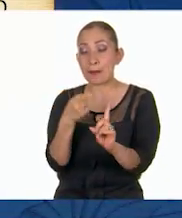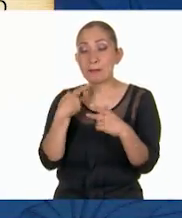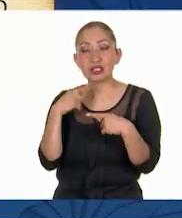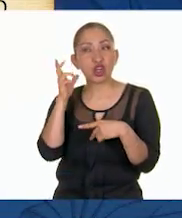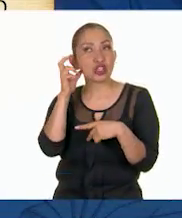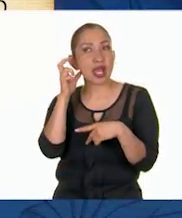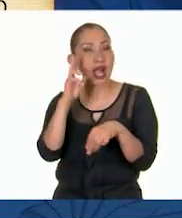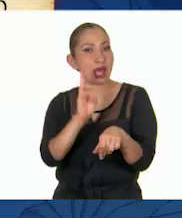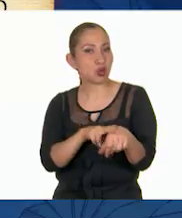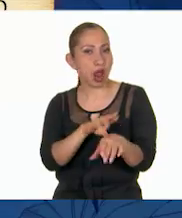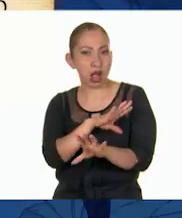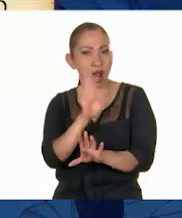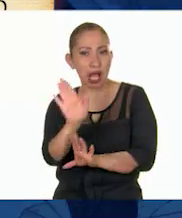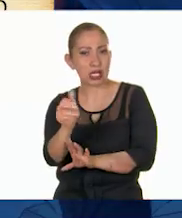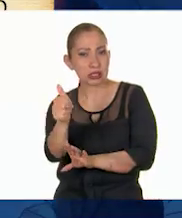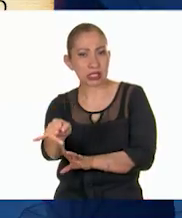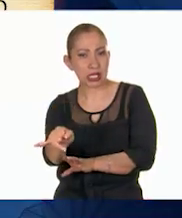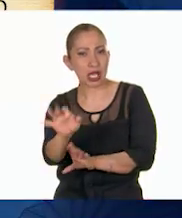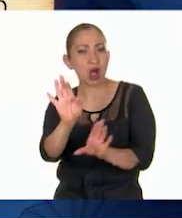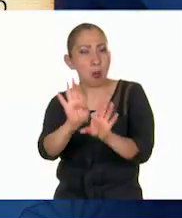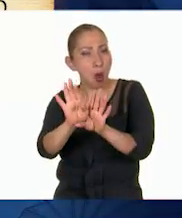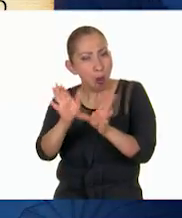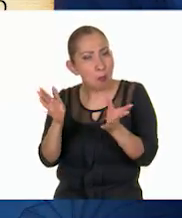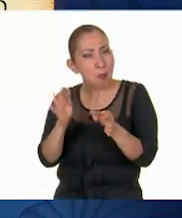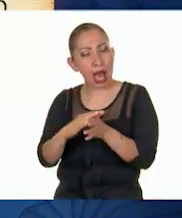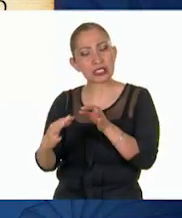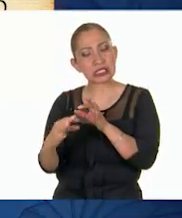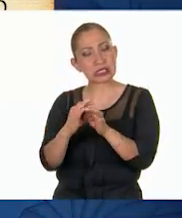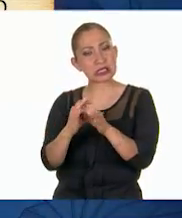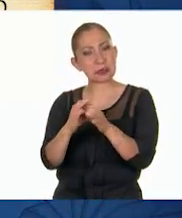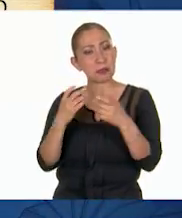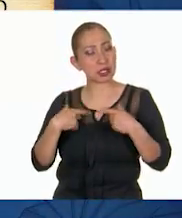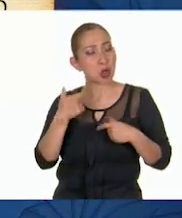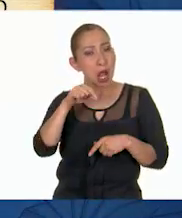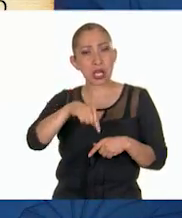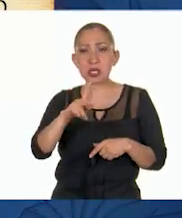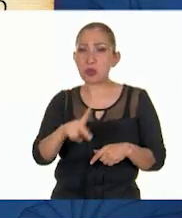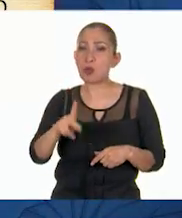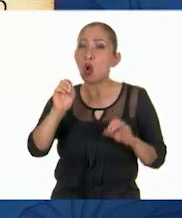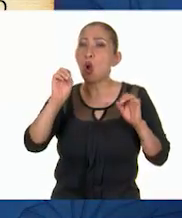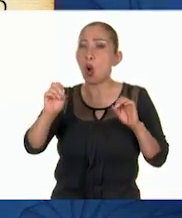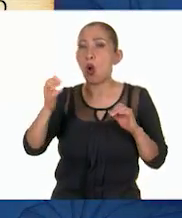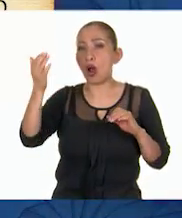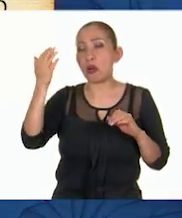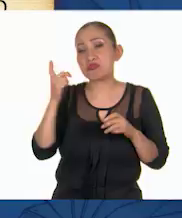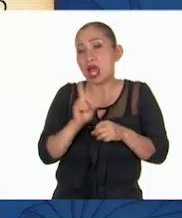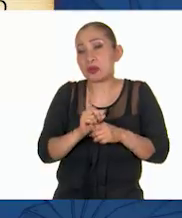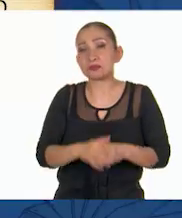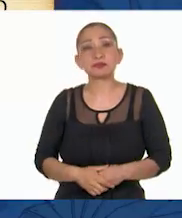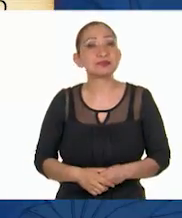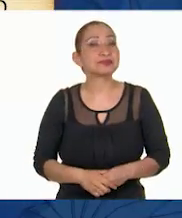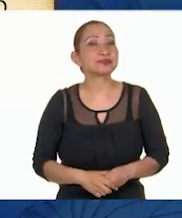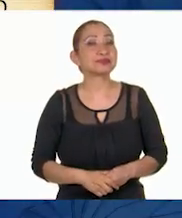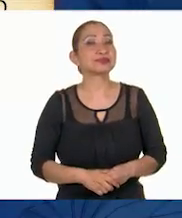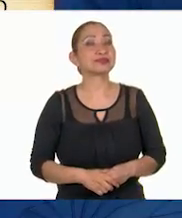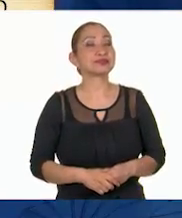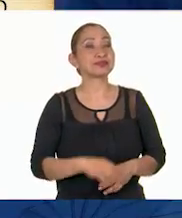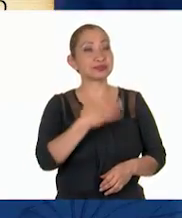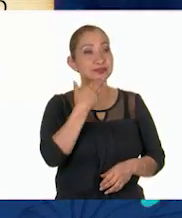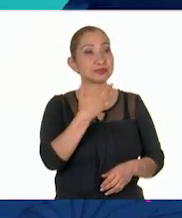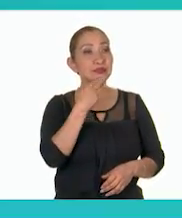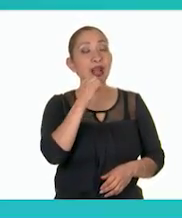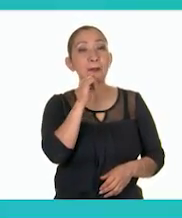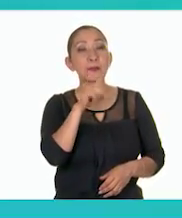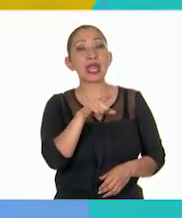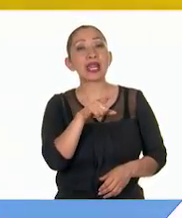más naturales, de una forma más cercana a cómo habla la gente del pueblo o en su día a día. Bien, y